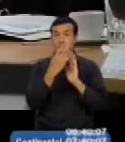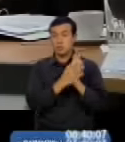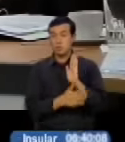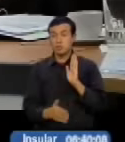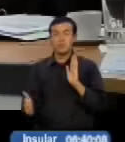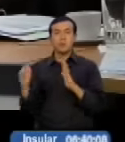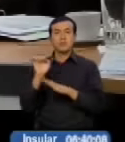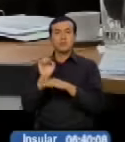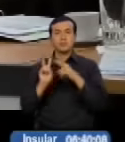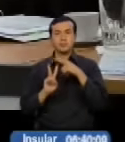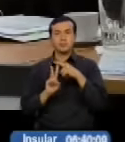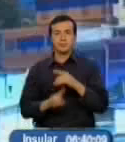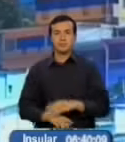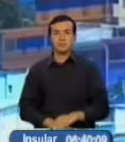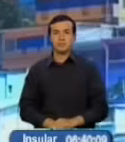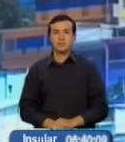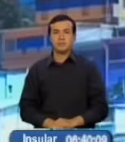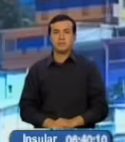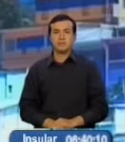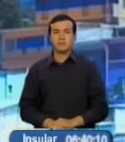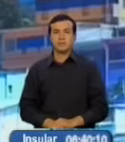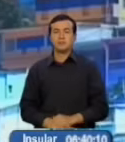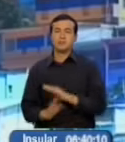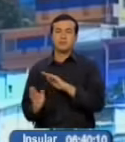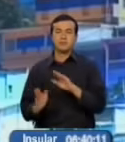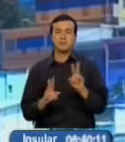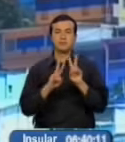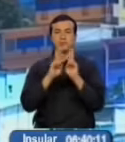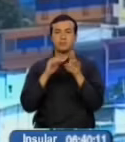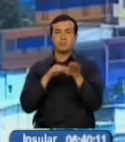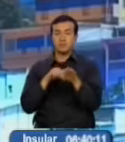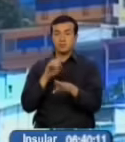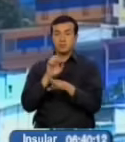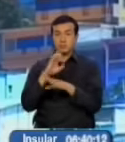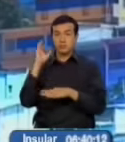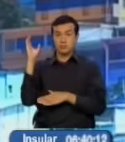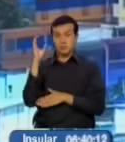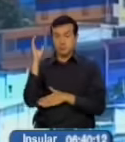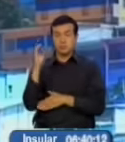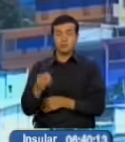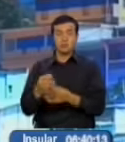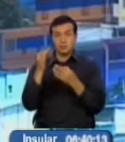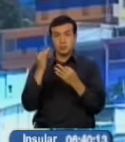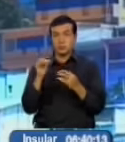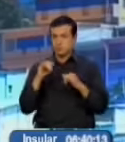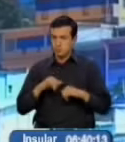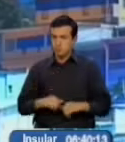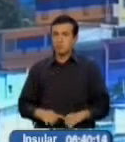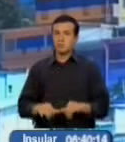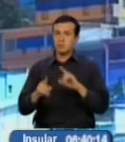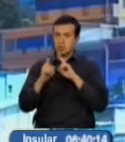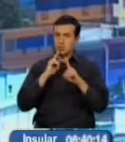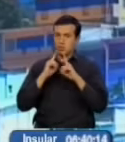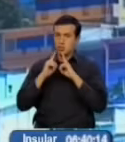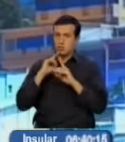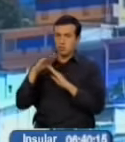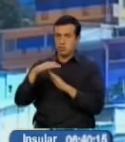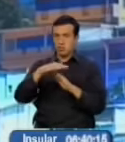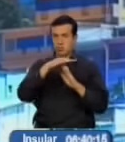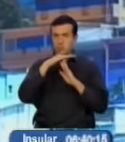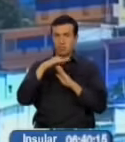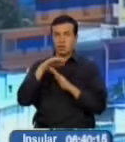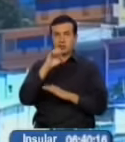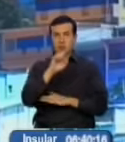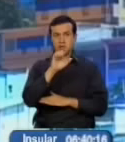2012. Alec Llanos, Ecuador TV. Otro tema, el respaldo de Ecuador hacia Colombia para que pueda viabilizarse el diálogo de paz con el Ejército de